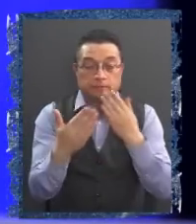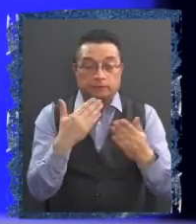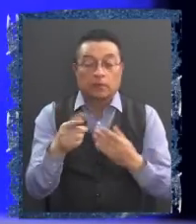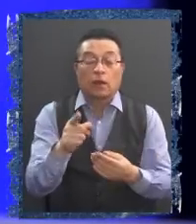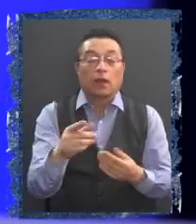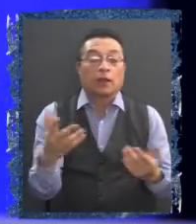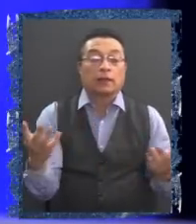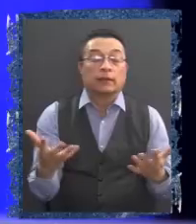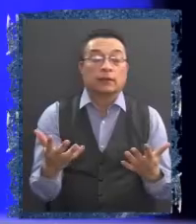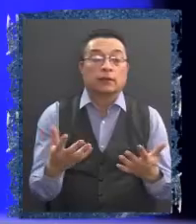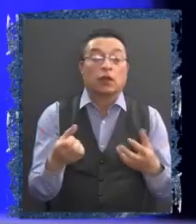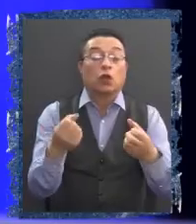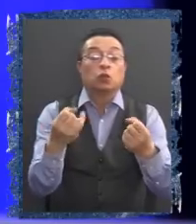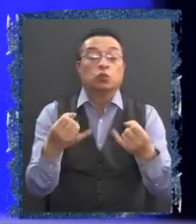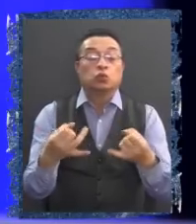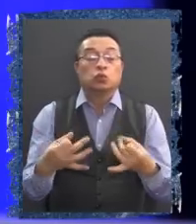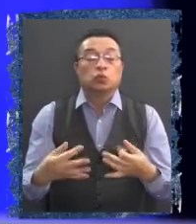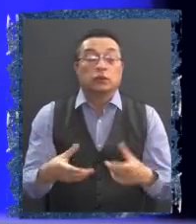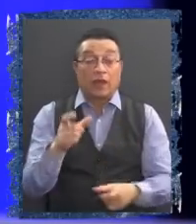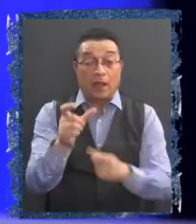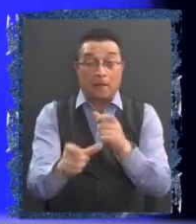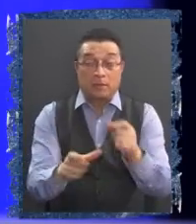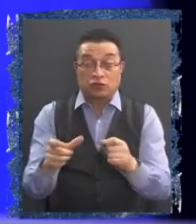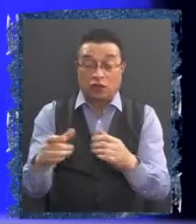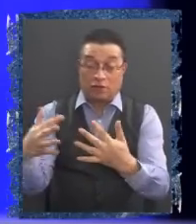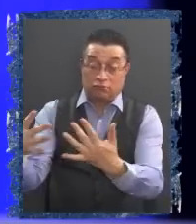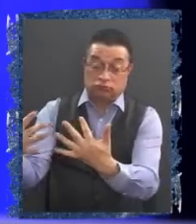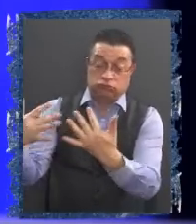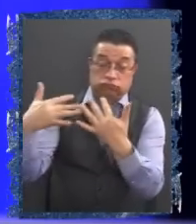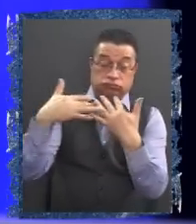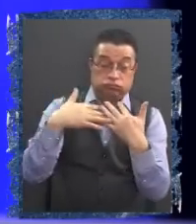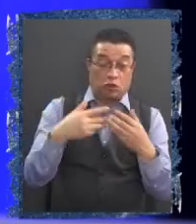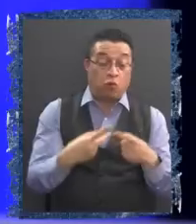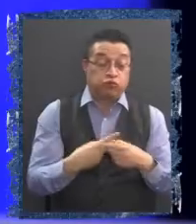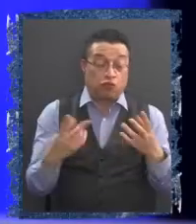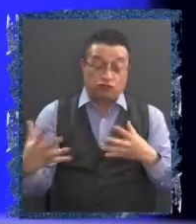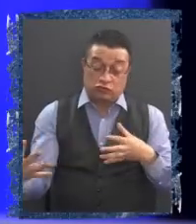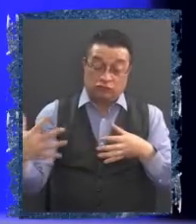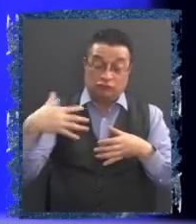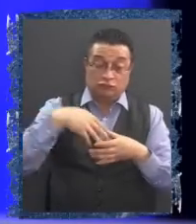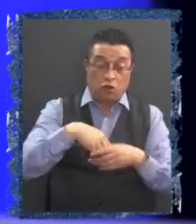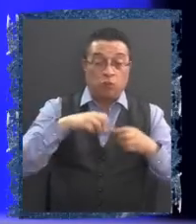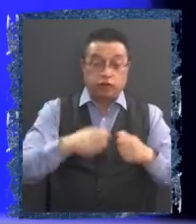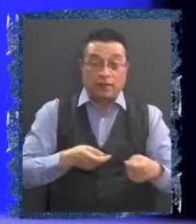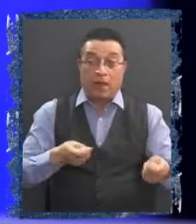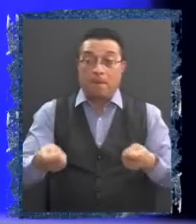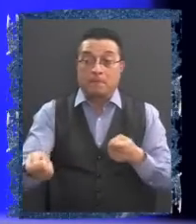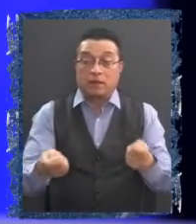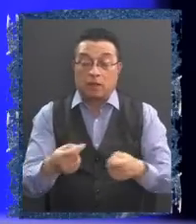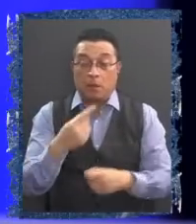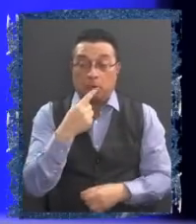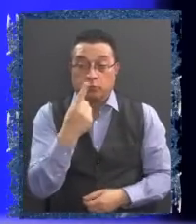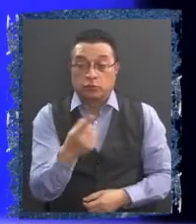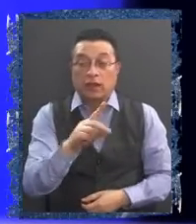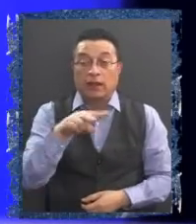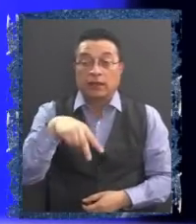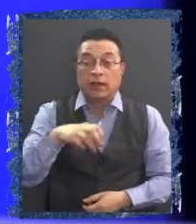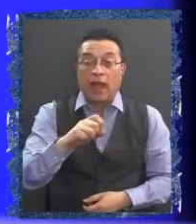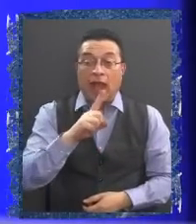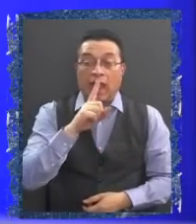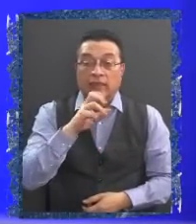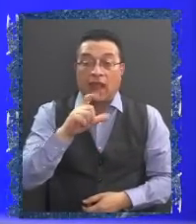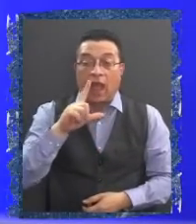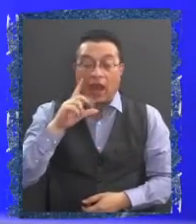de personas que van a llegar al sistema público van a ser posibles de manejar. Se lo quería preguntar a Natalia. Corroborar que sí,